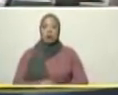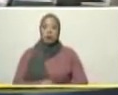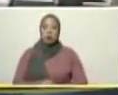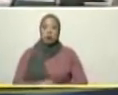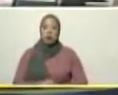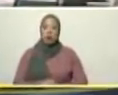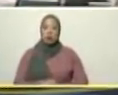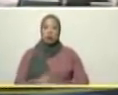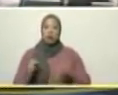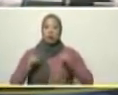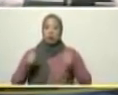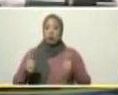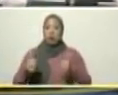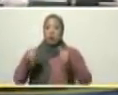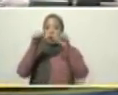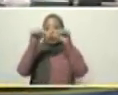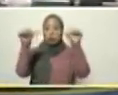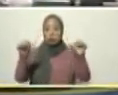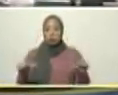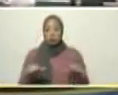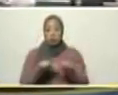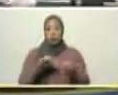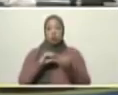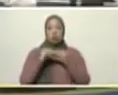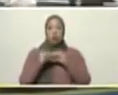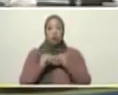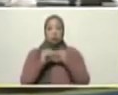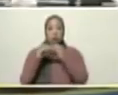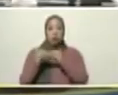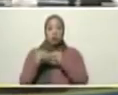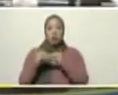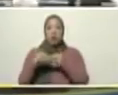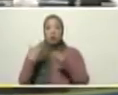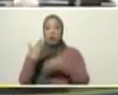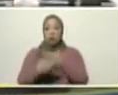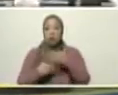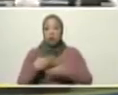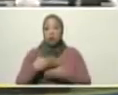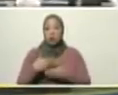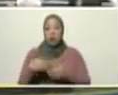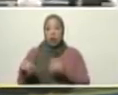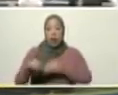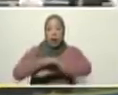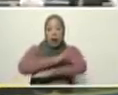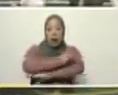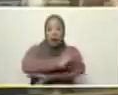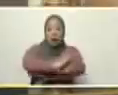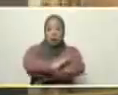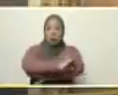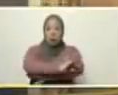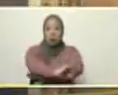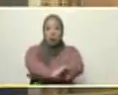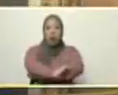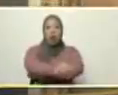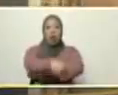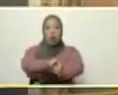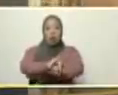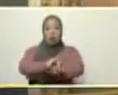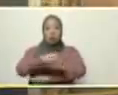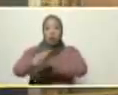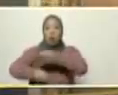Usted entra y está la estructura organizada, arquitectónica, y estaba la oficina para controlar al